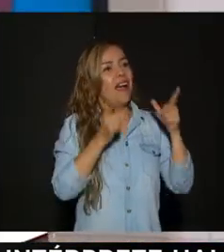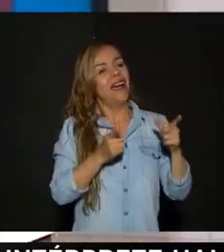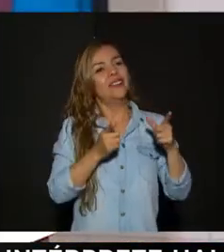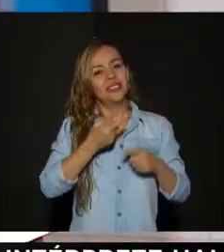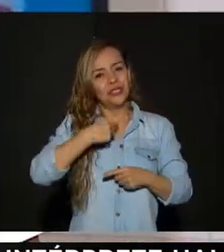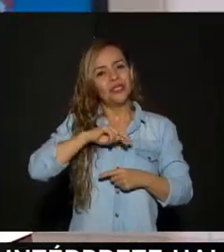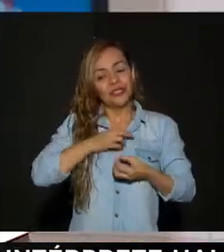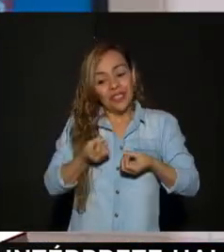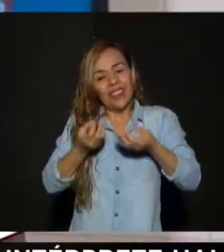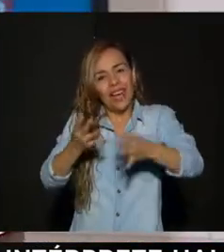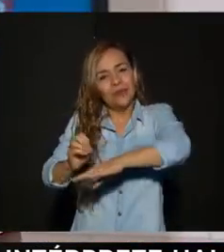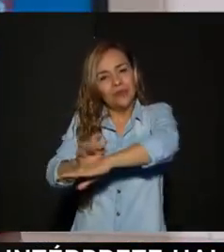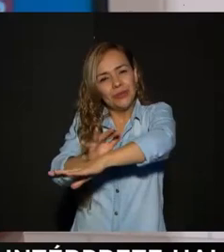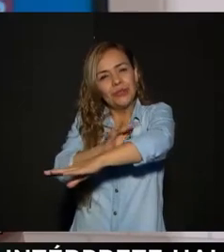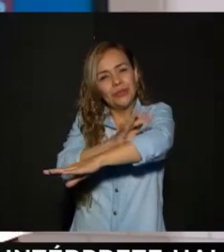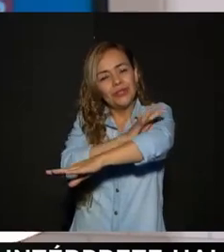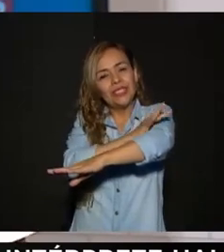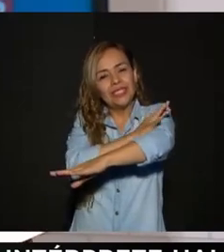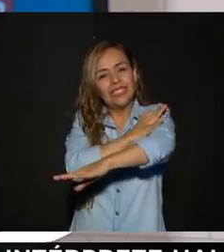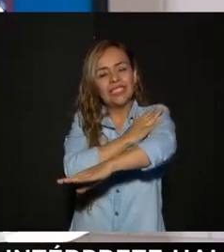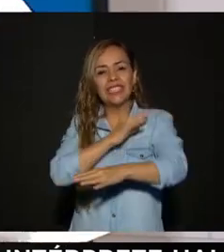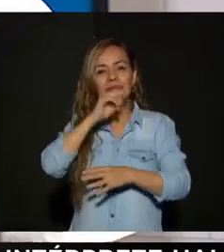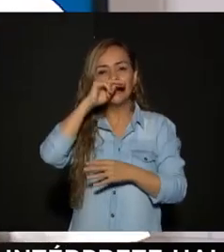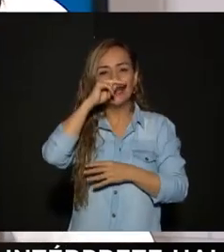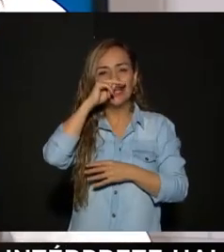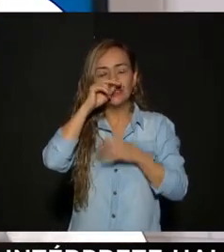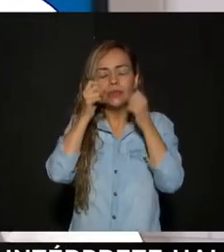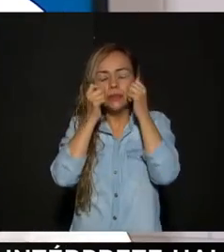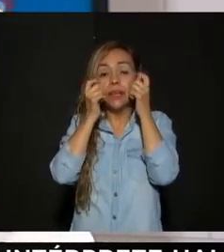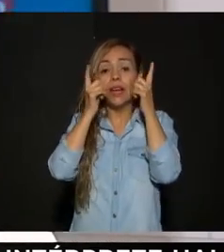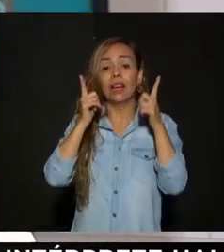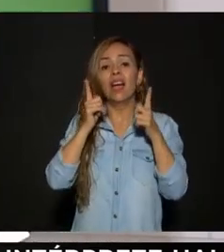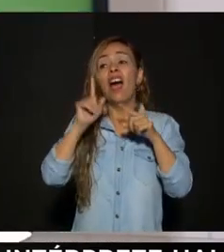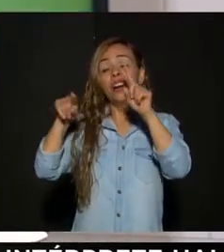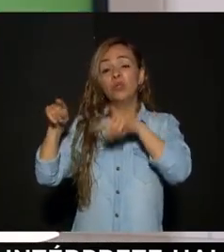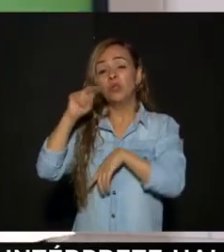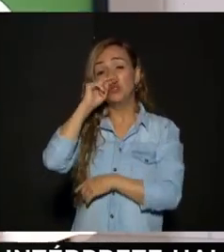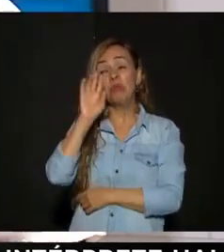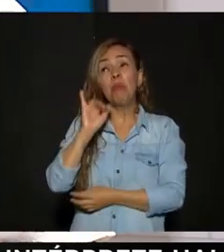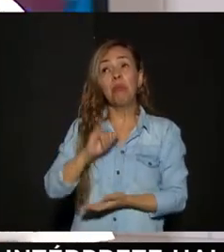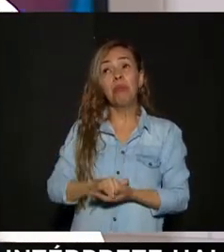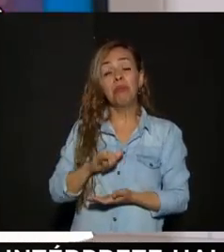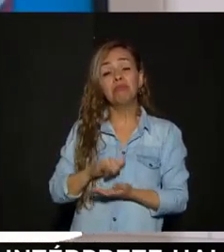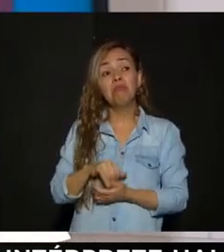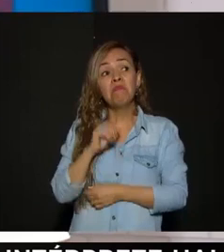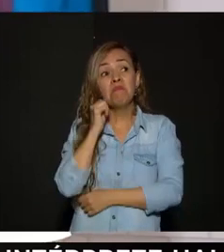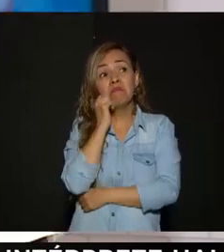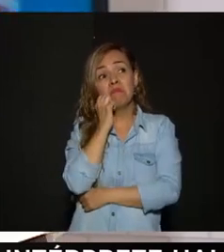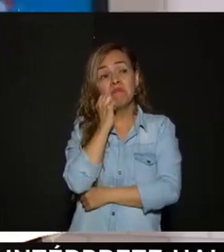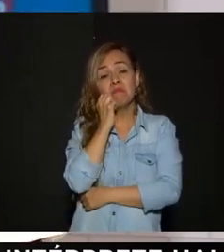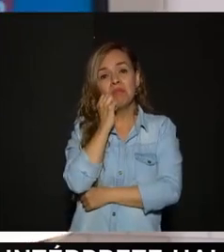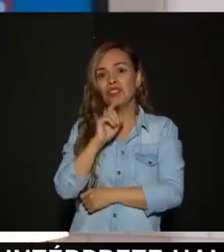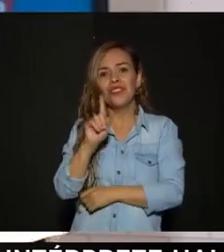lo que ayuda en ellos es precisamente a potencializar eso que tanto se ha perdido en los niños y en las niñas. Entonces, por medio de esto lo podemos ir